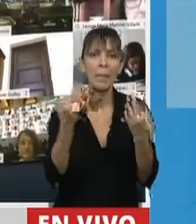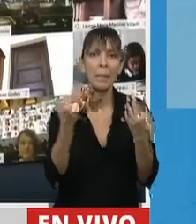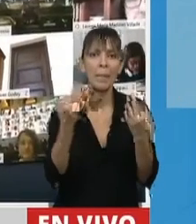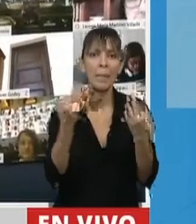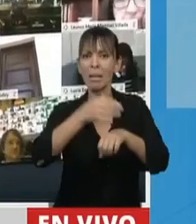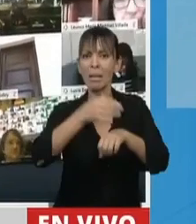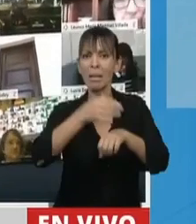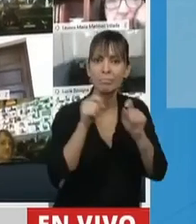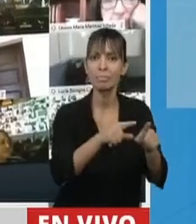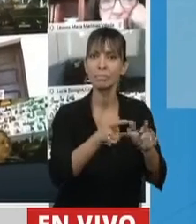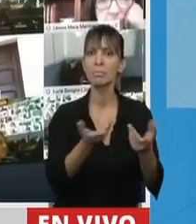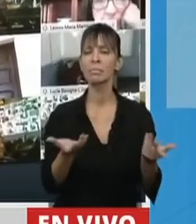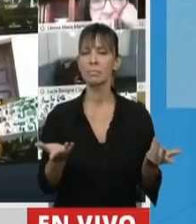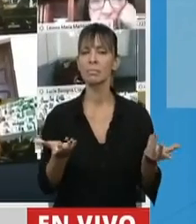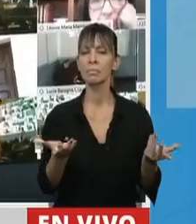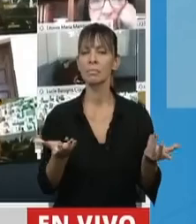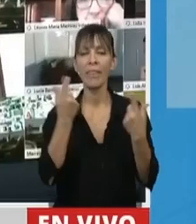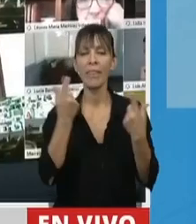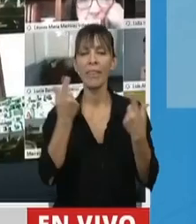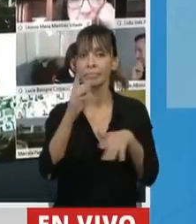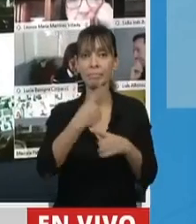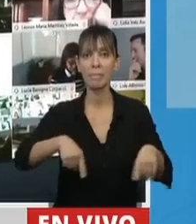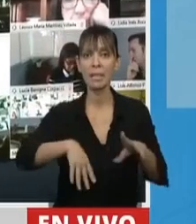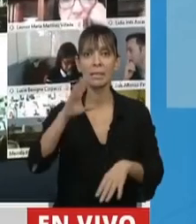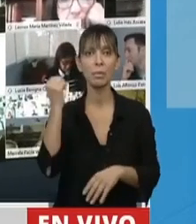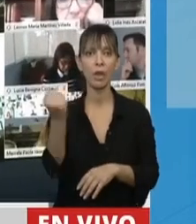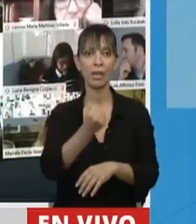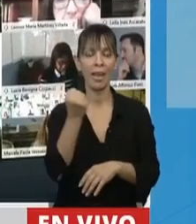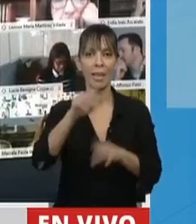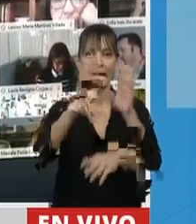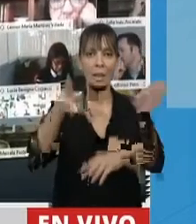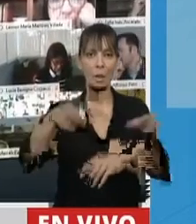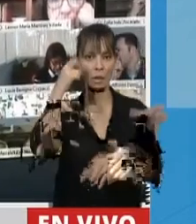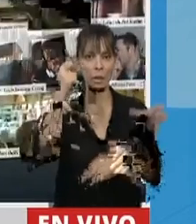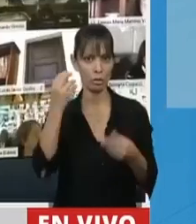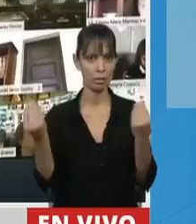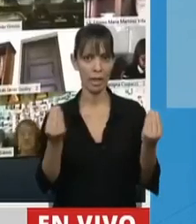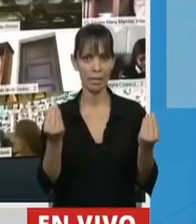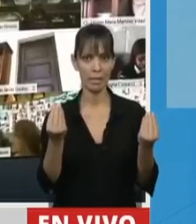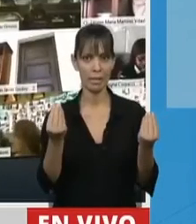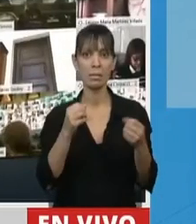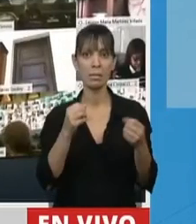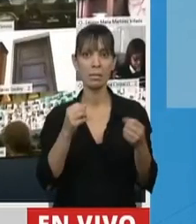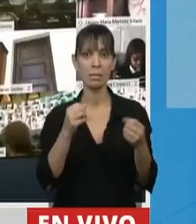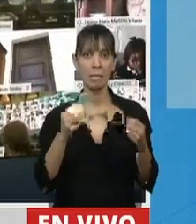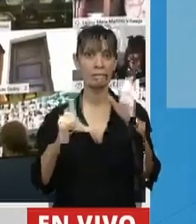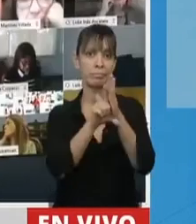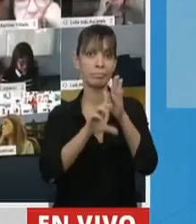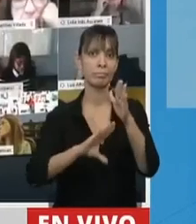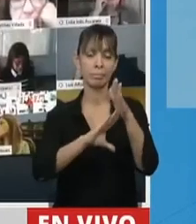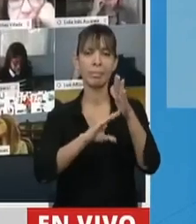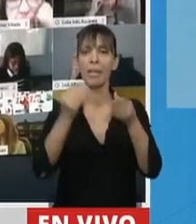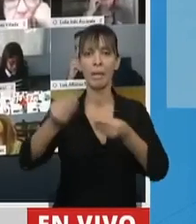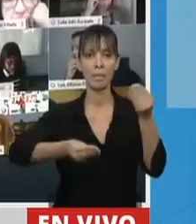en cuestión una atribución, tal vez la más importante del Congreso de la Nación, que es aprobar la ley de leyes, la